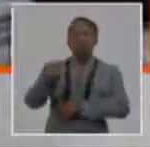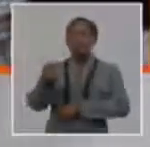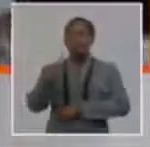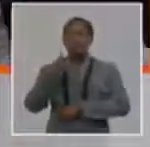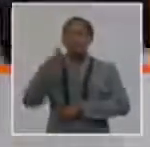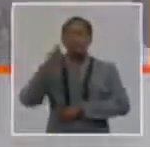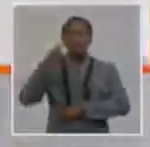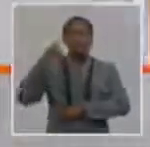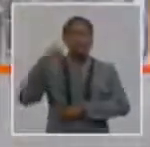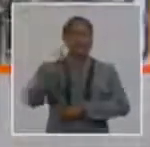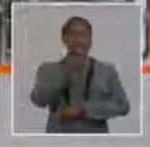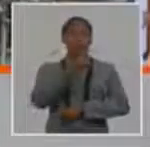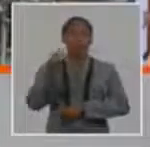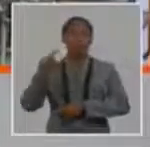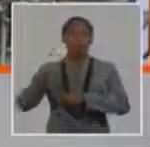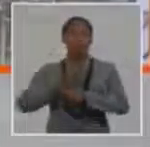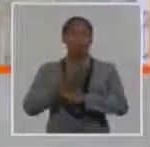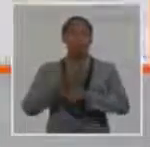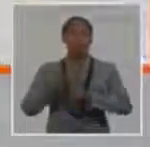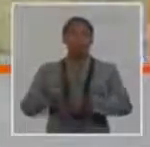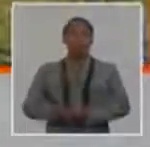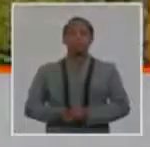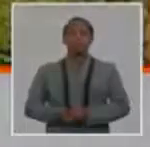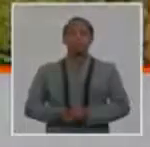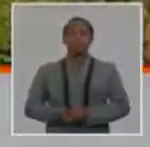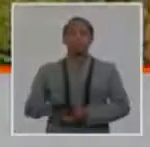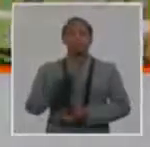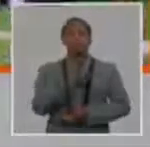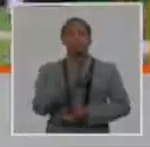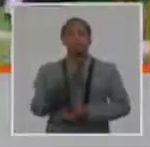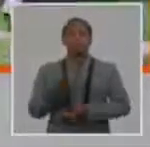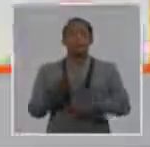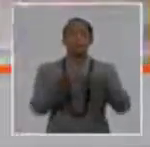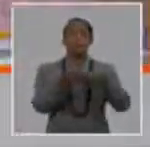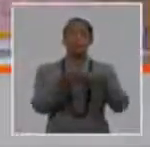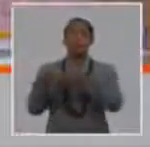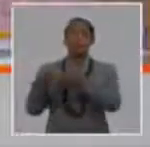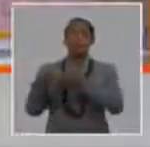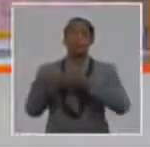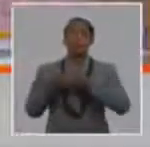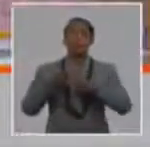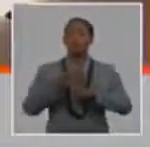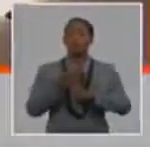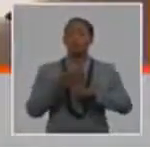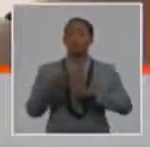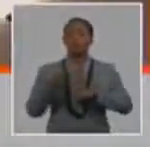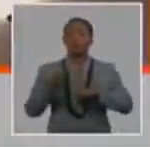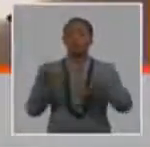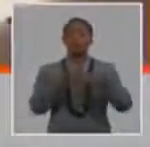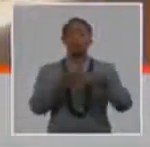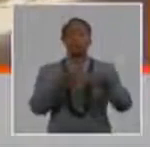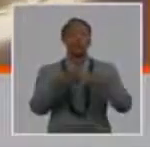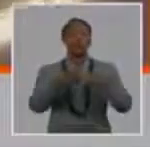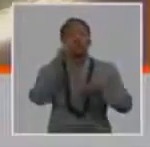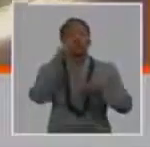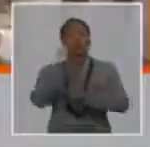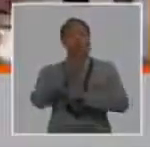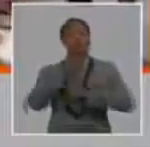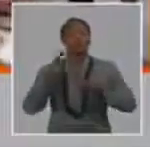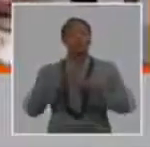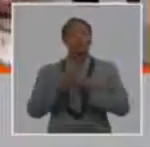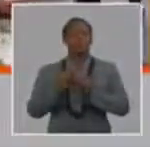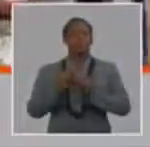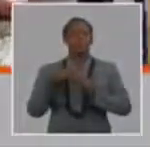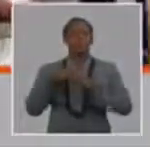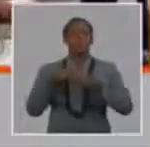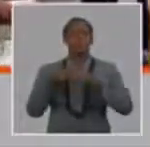El 56% de los profesionales tienen categoría científica o categoría tecnológica, porque existe un